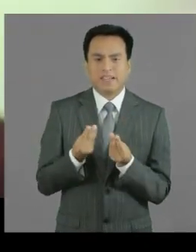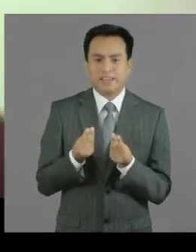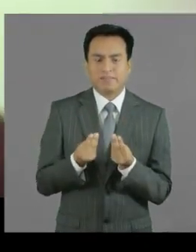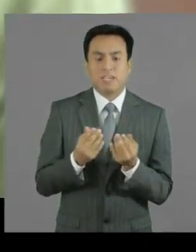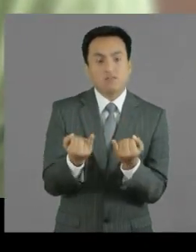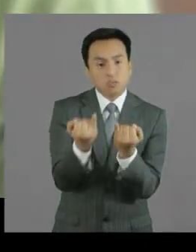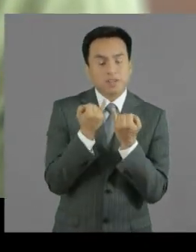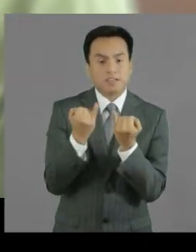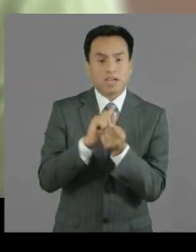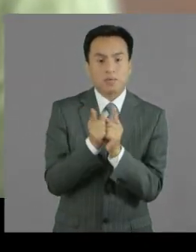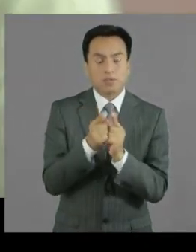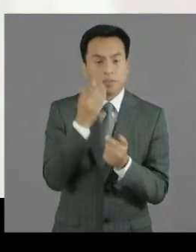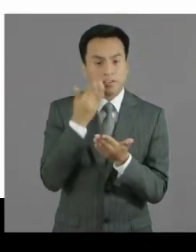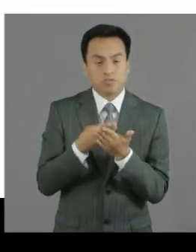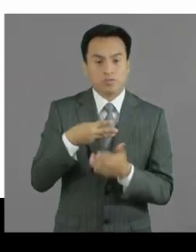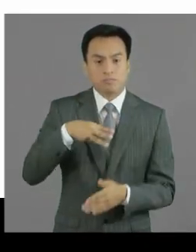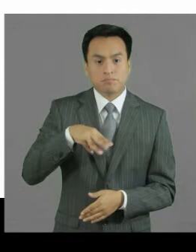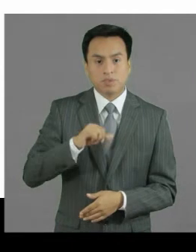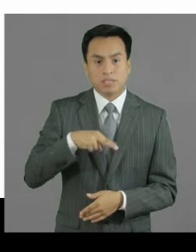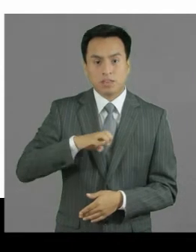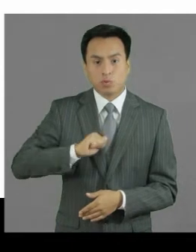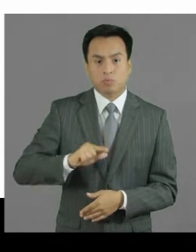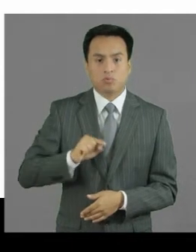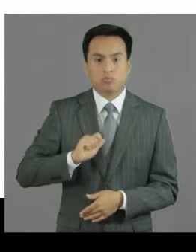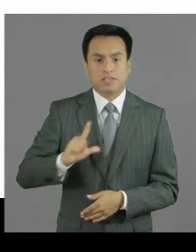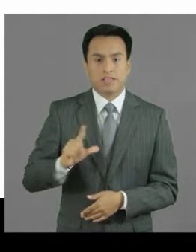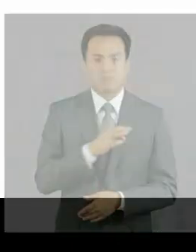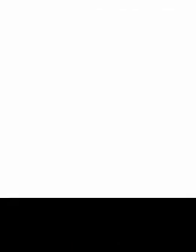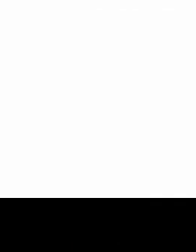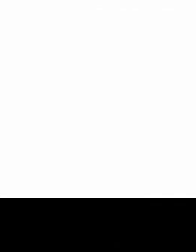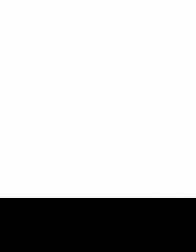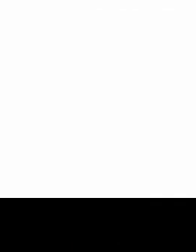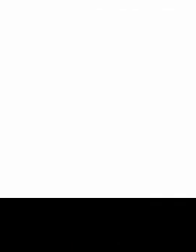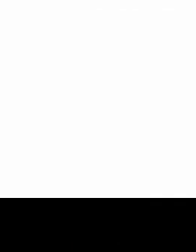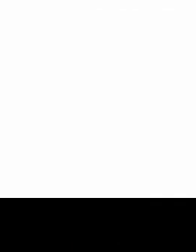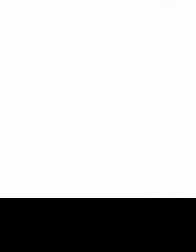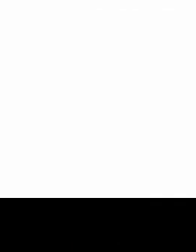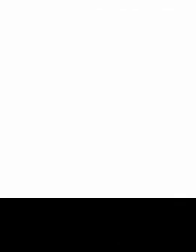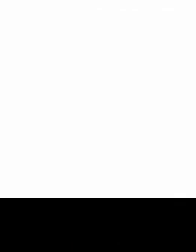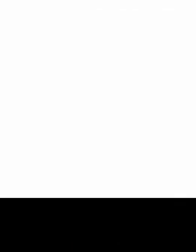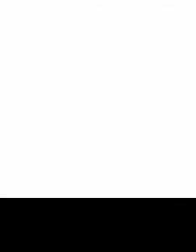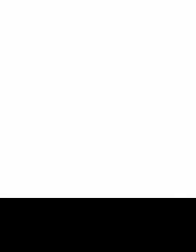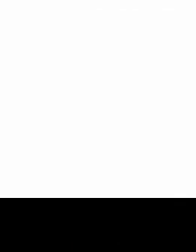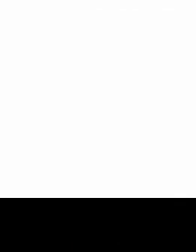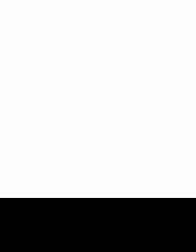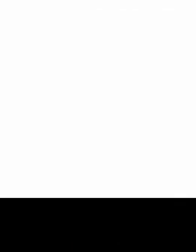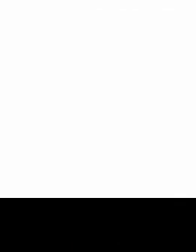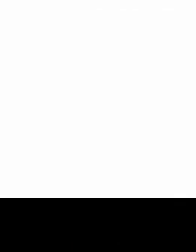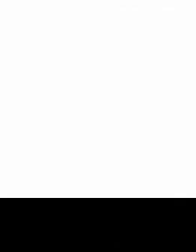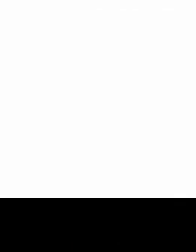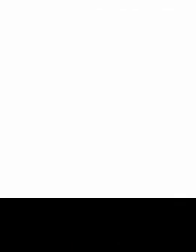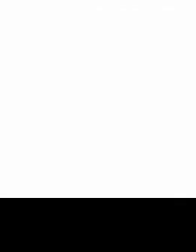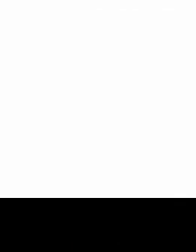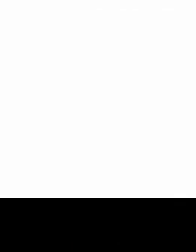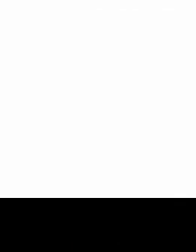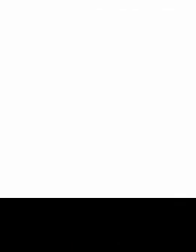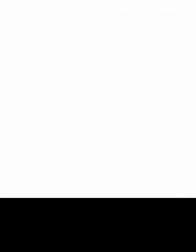educación de calidad. Infórmate de los cambios y beneficios en mineduc.cl. Ministerio de Educación, Gobierno de Chile.